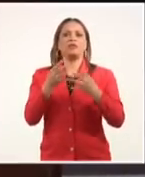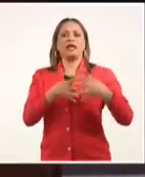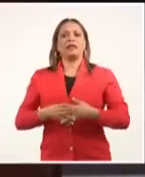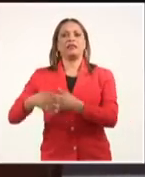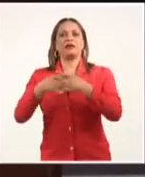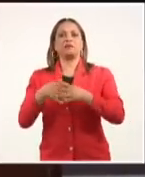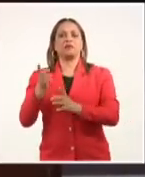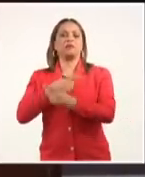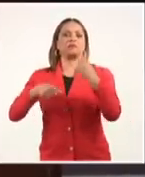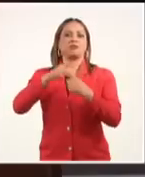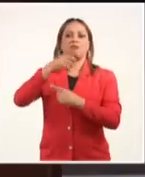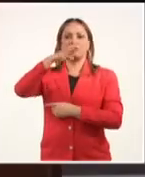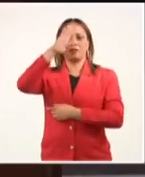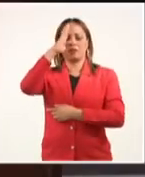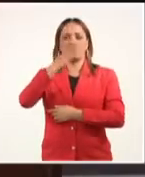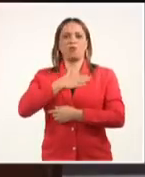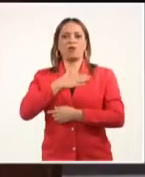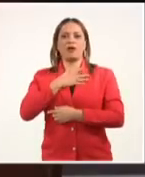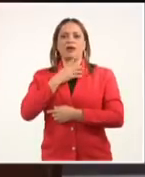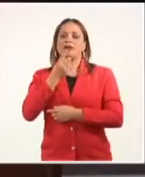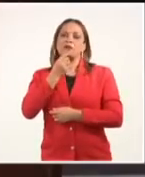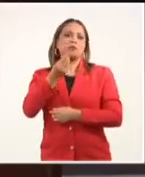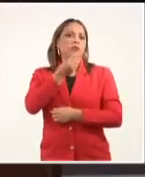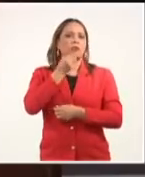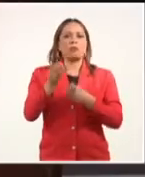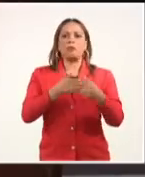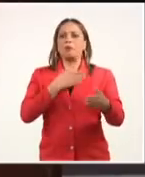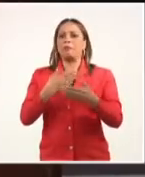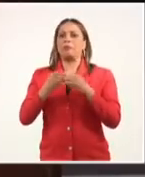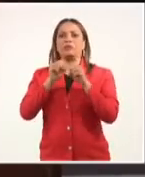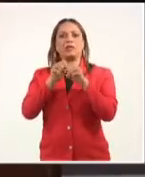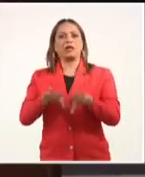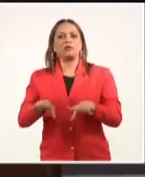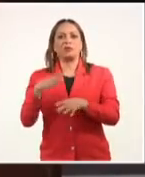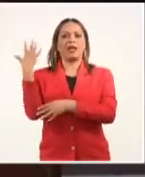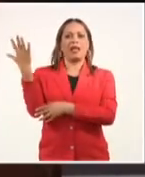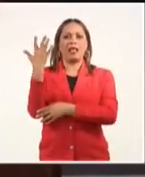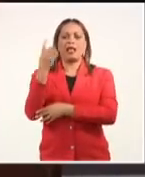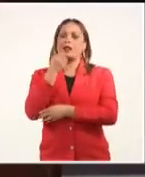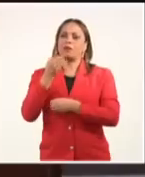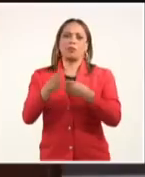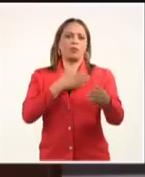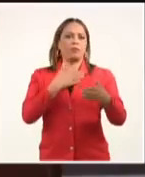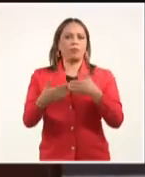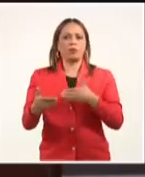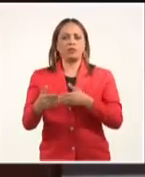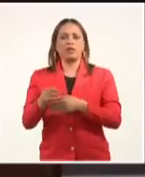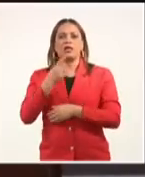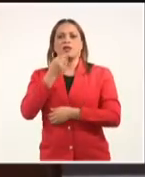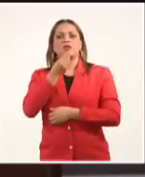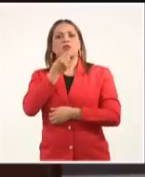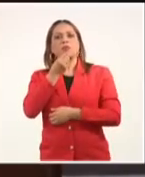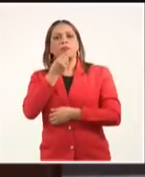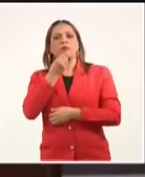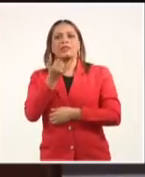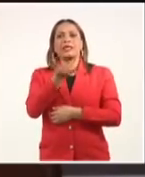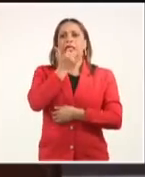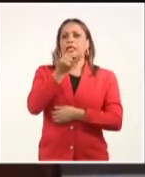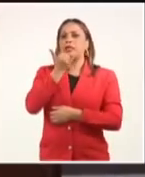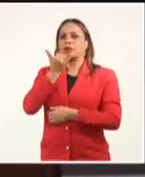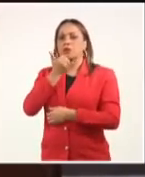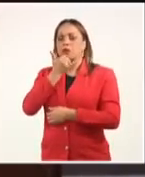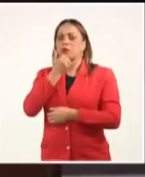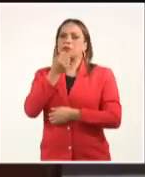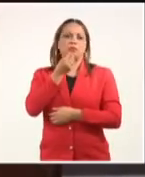de la naturaleza, ni nuestros propios errores han impedido que lleguemos